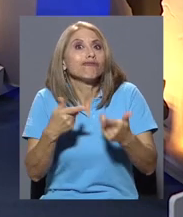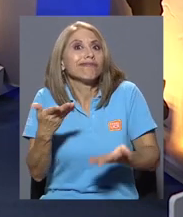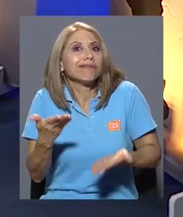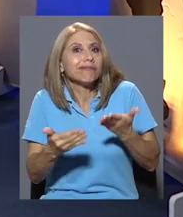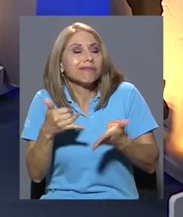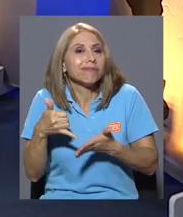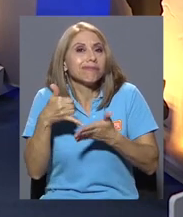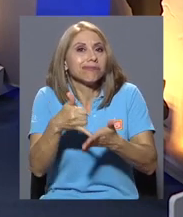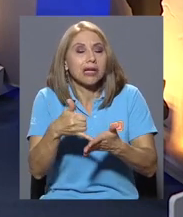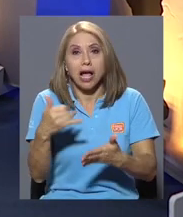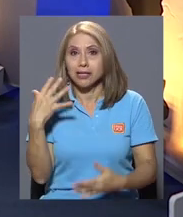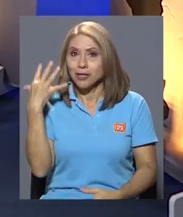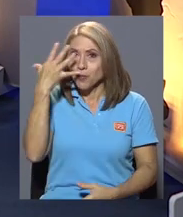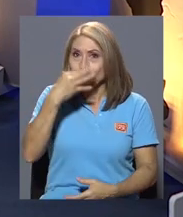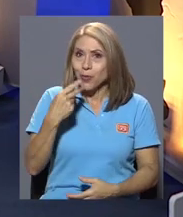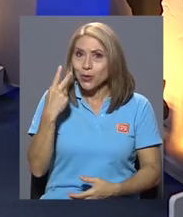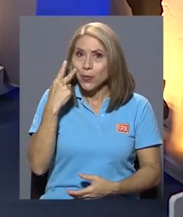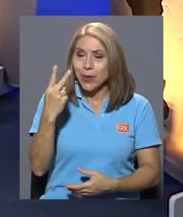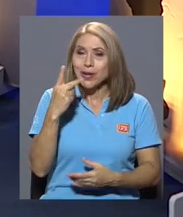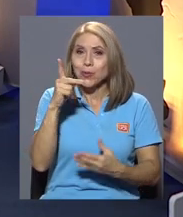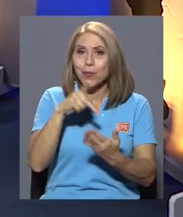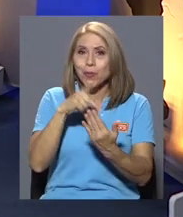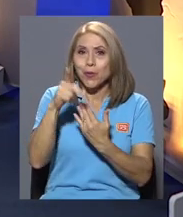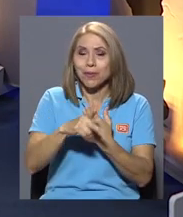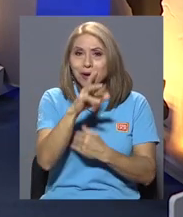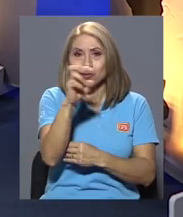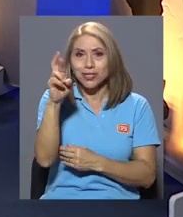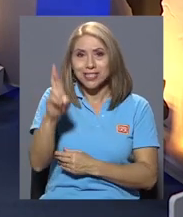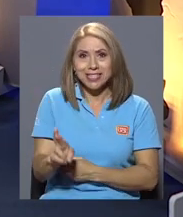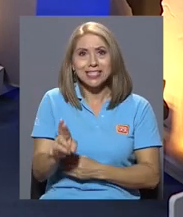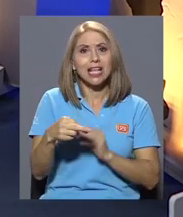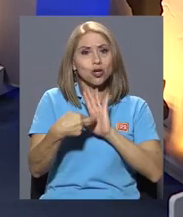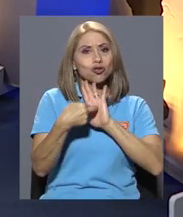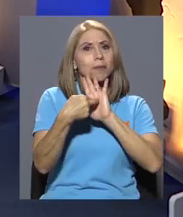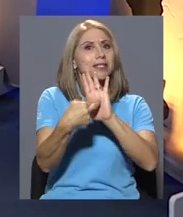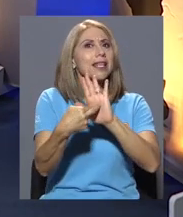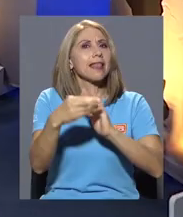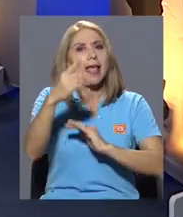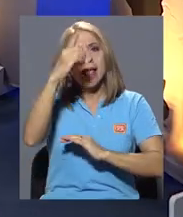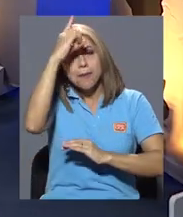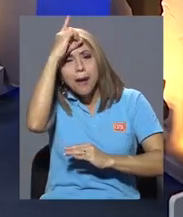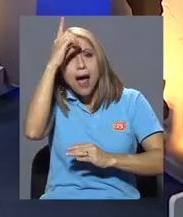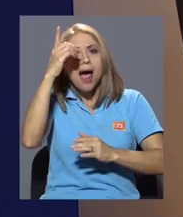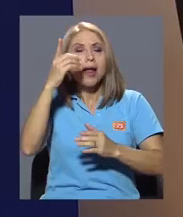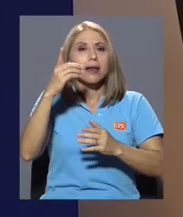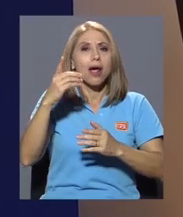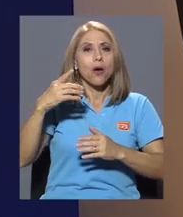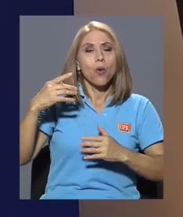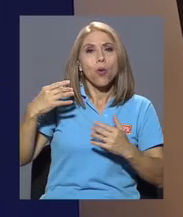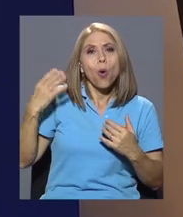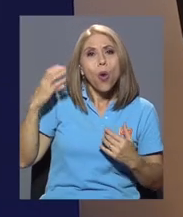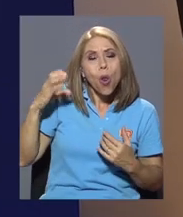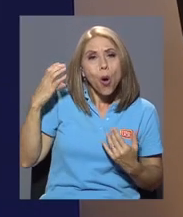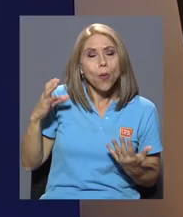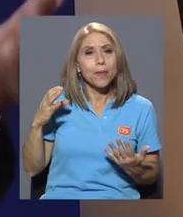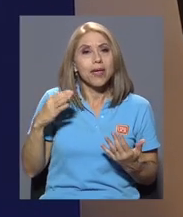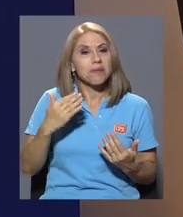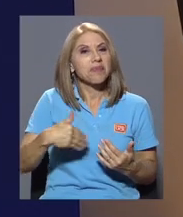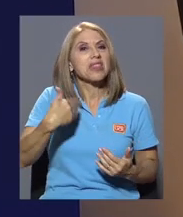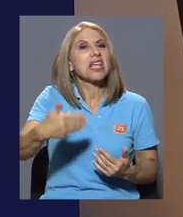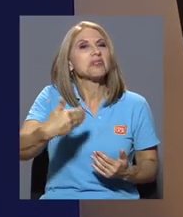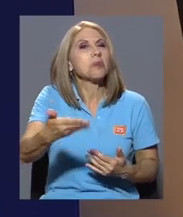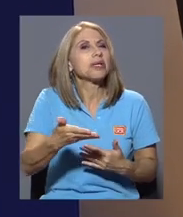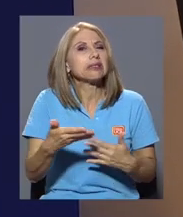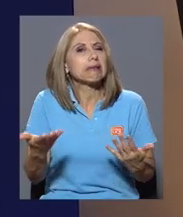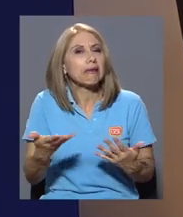ver como una producción costarricense ha llegado a representarnos en en países como alemania o colombia después de eso que